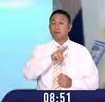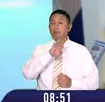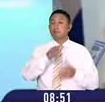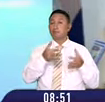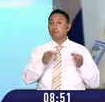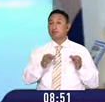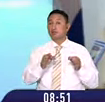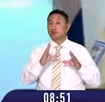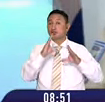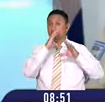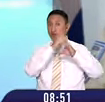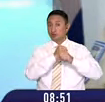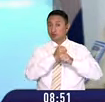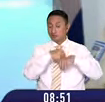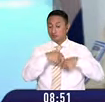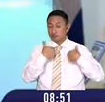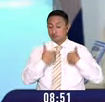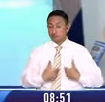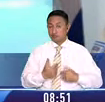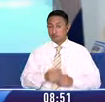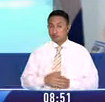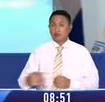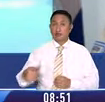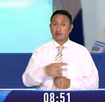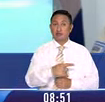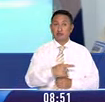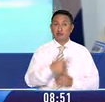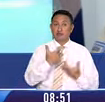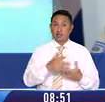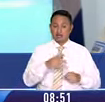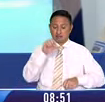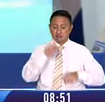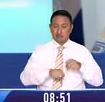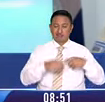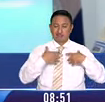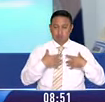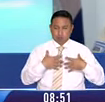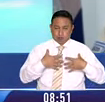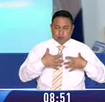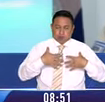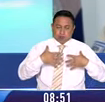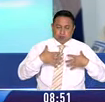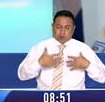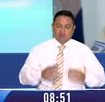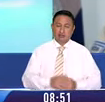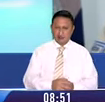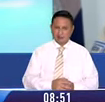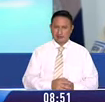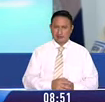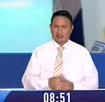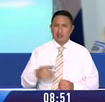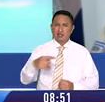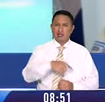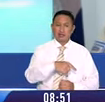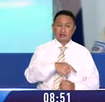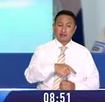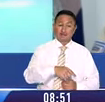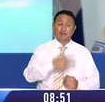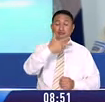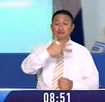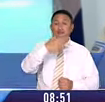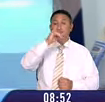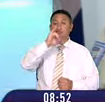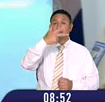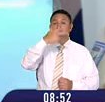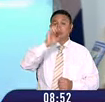horas de la noche encuentra un cadáver en avanzado estado de descomposición del mismo es extraído desde el sector